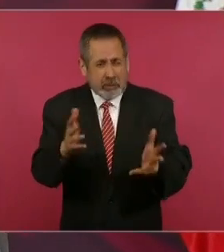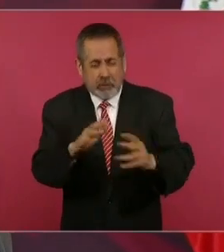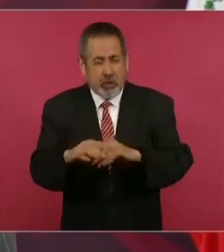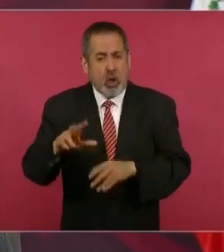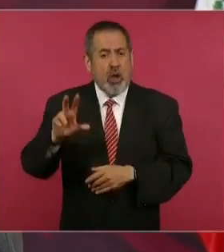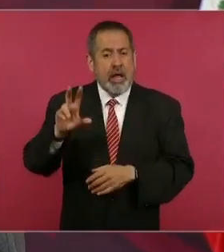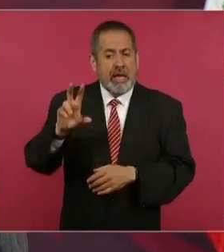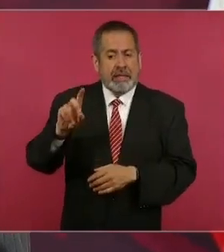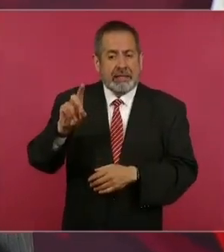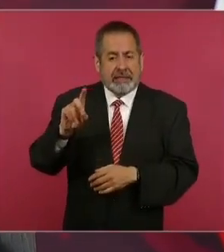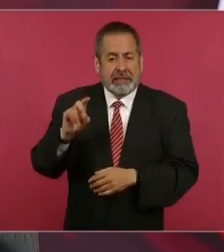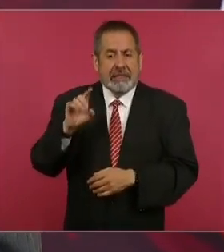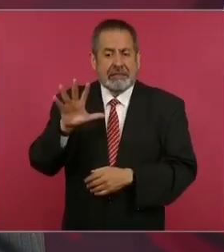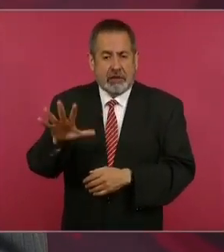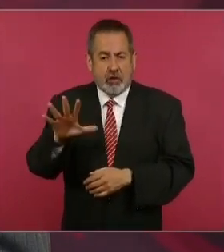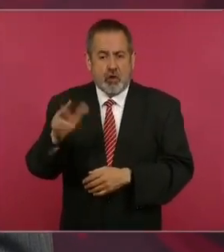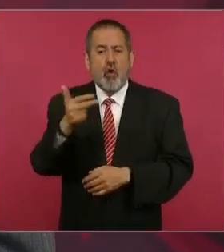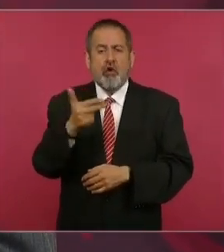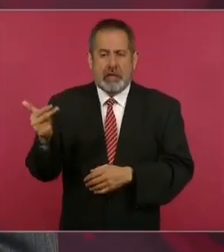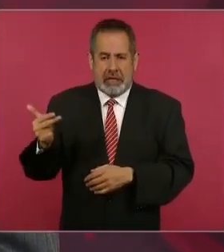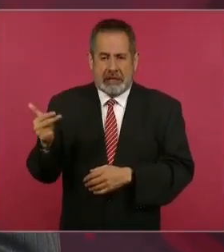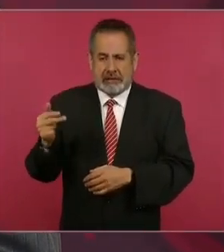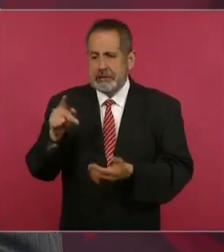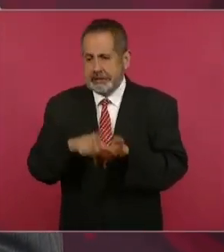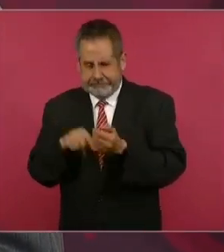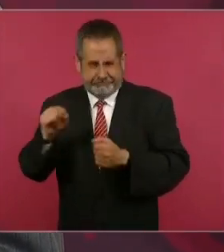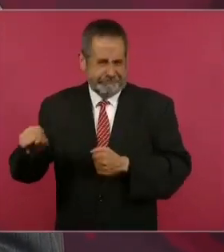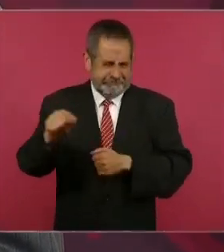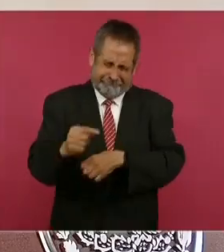35 hoteles para